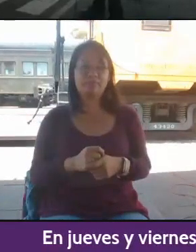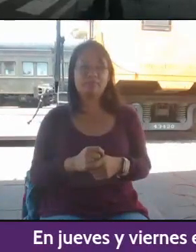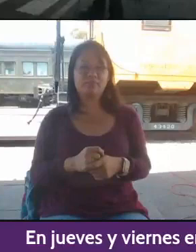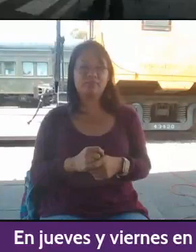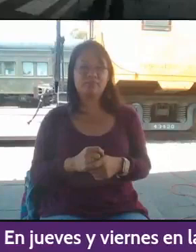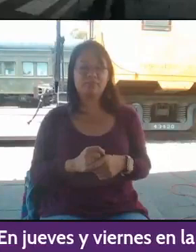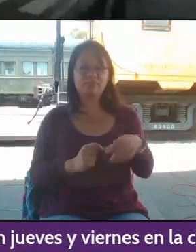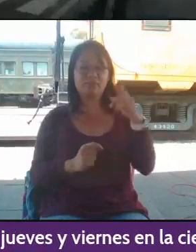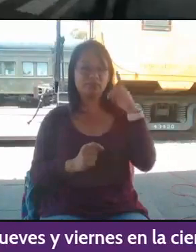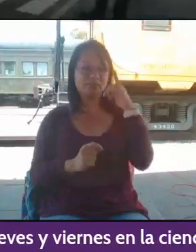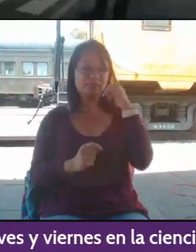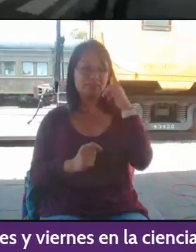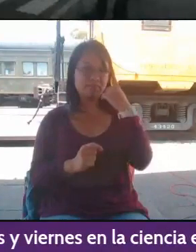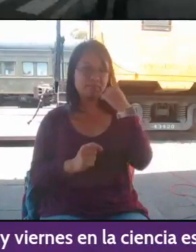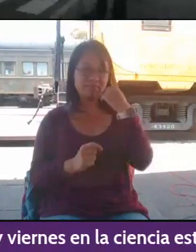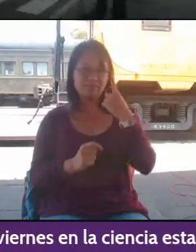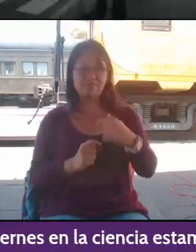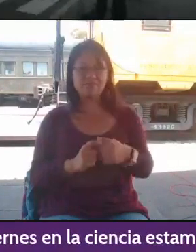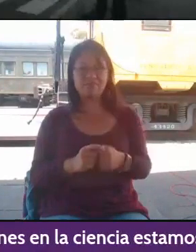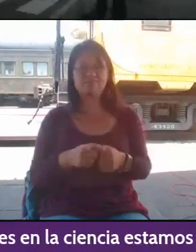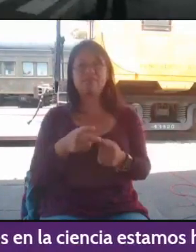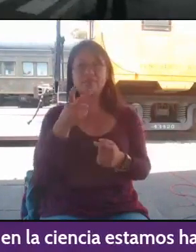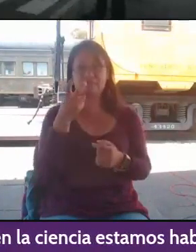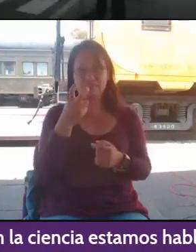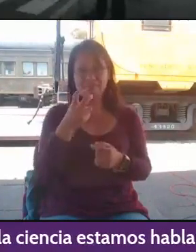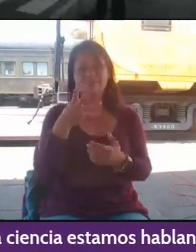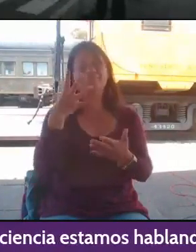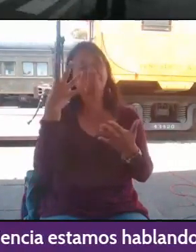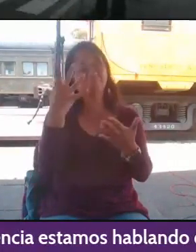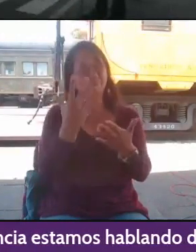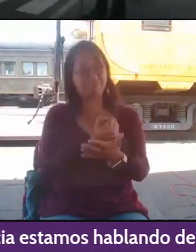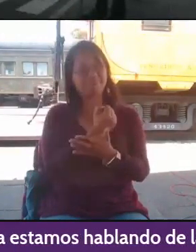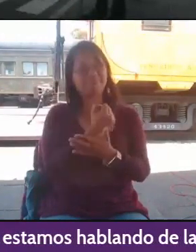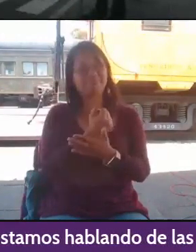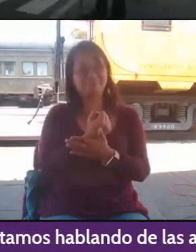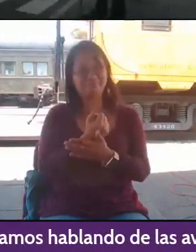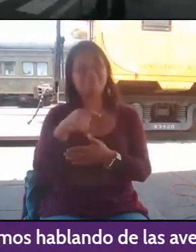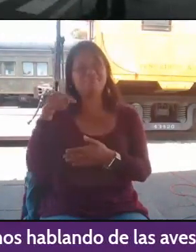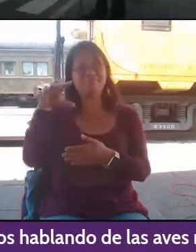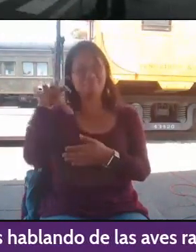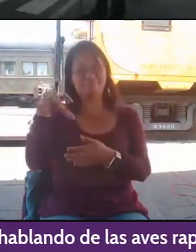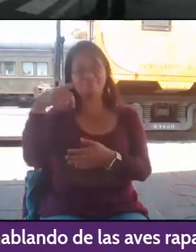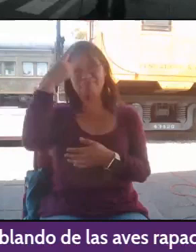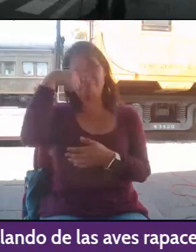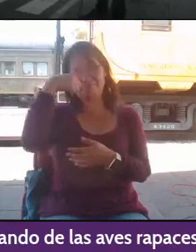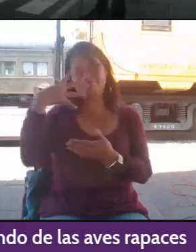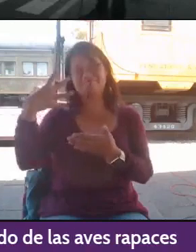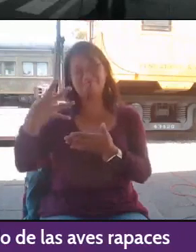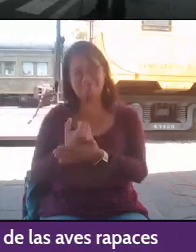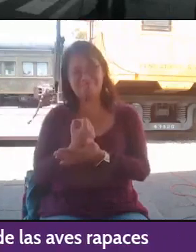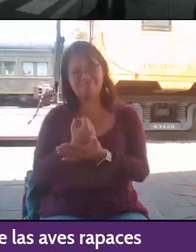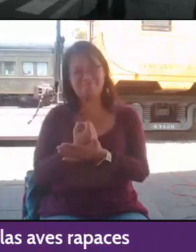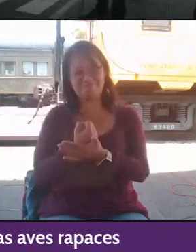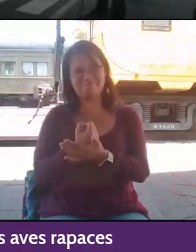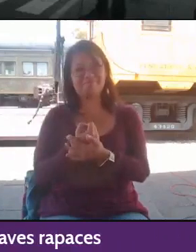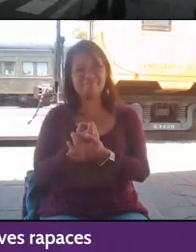Ahí está. Entonces, en esto, ganan las nocturnas. Otra más, por favor. Ahí está, nocturnas festejando. Otra